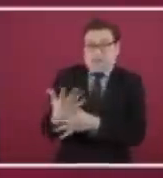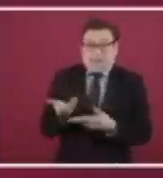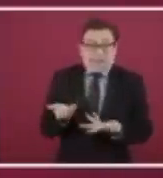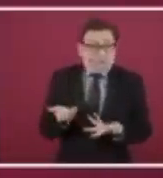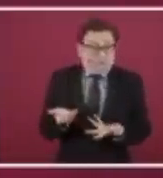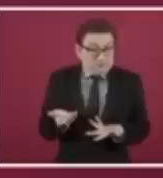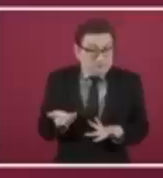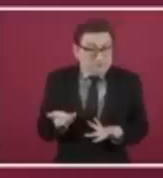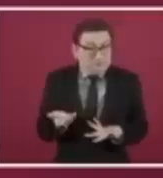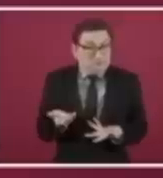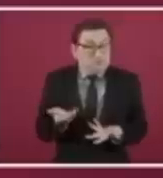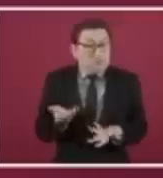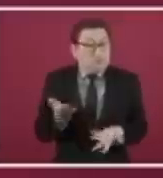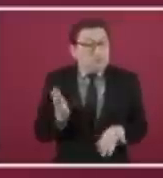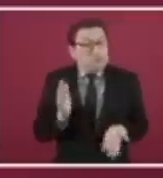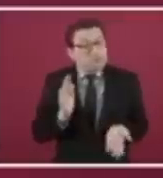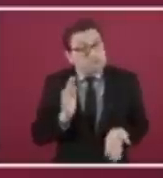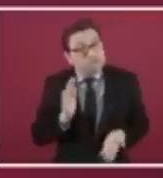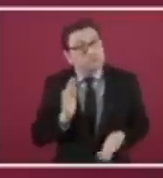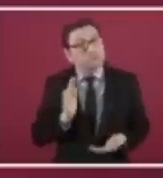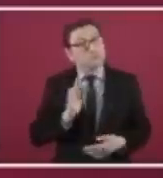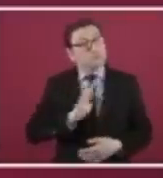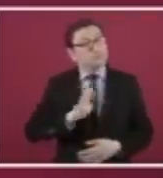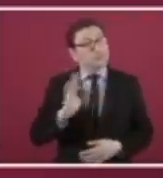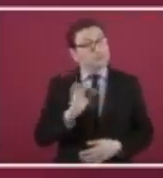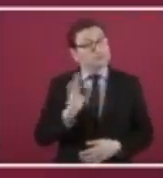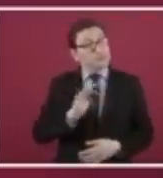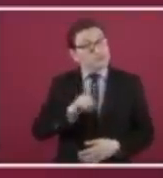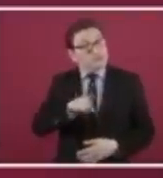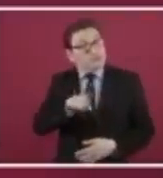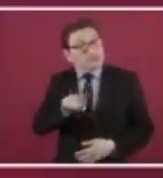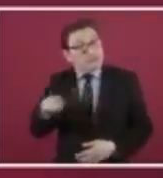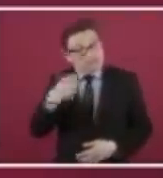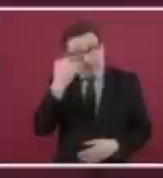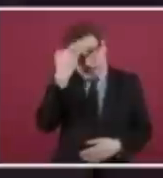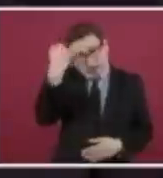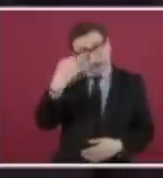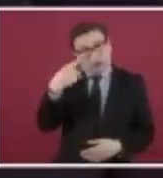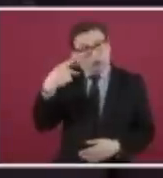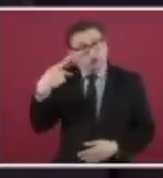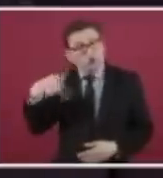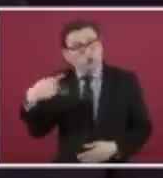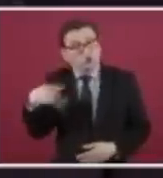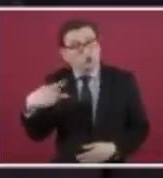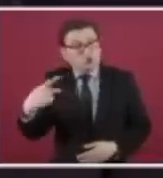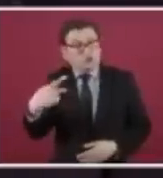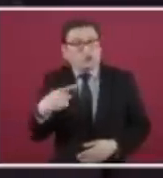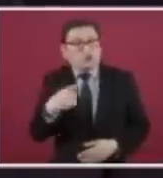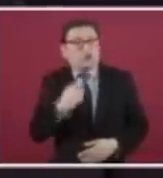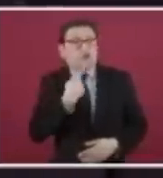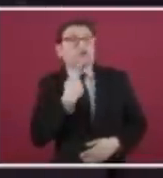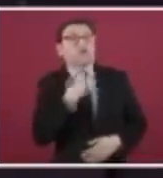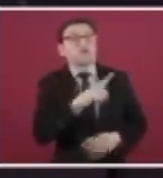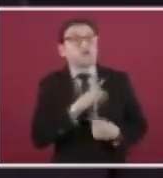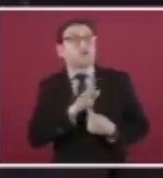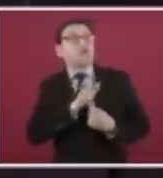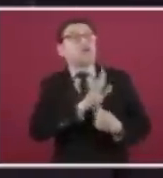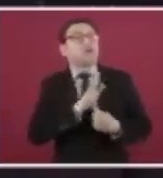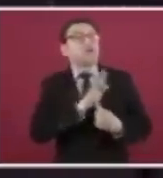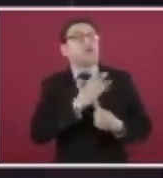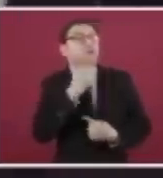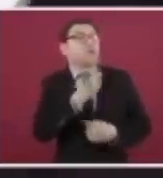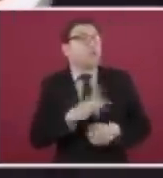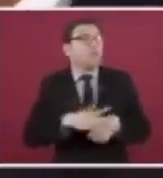Pues a lo mejor ellos tienen que defender esa postura, los del Banco de México, porque